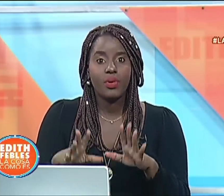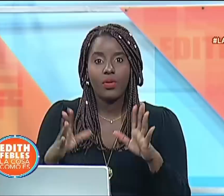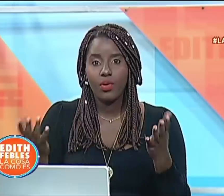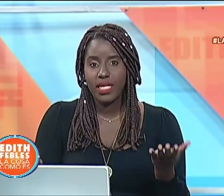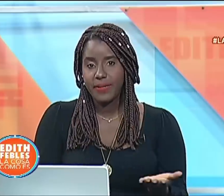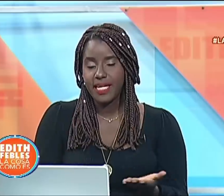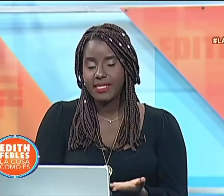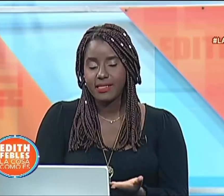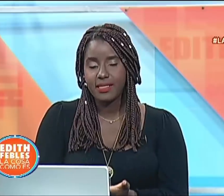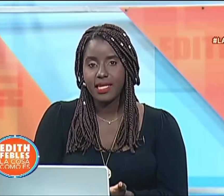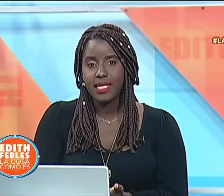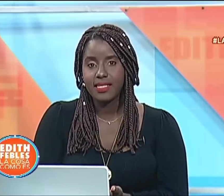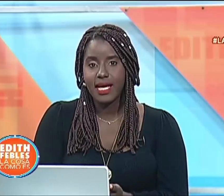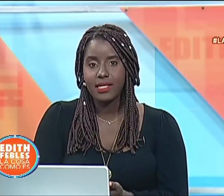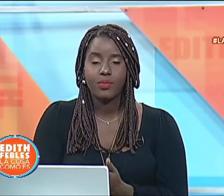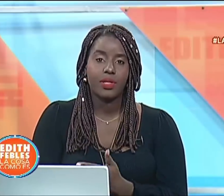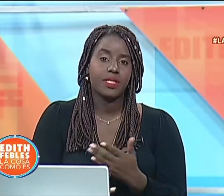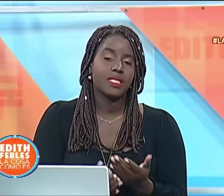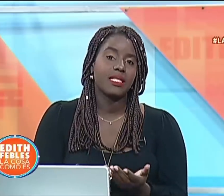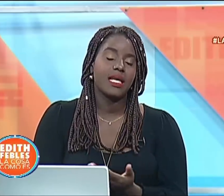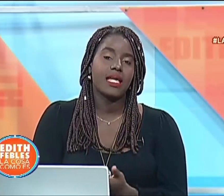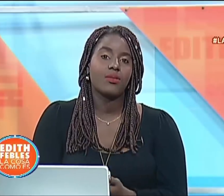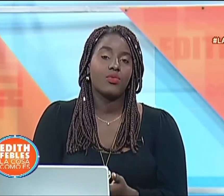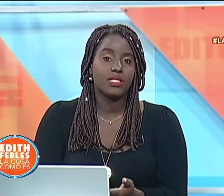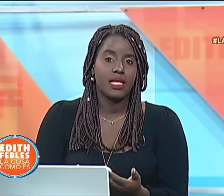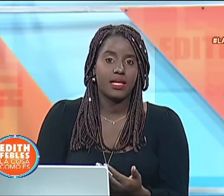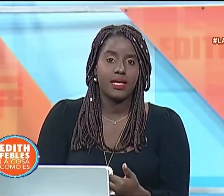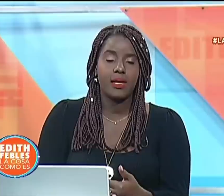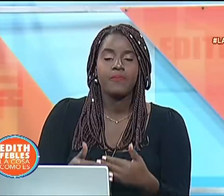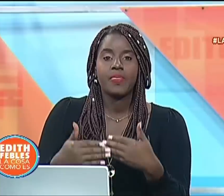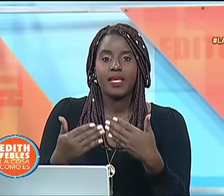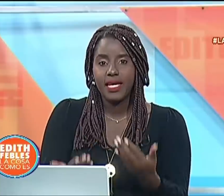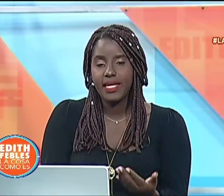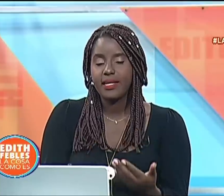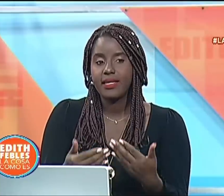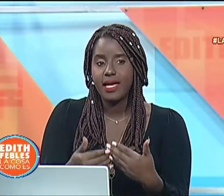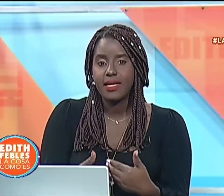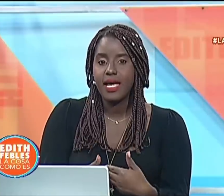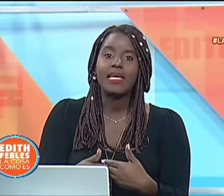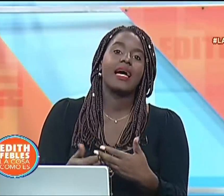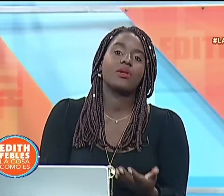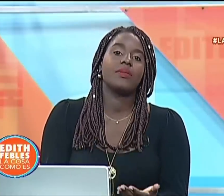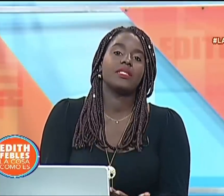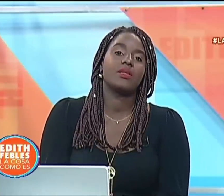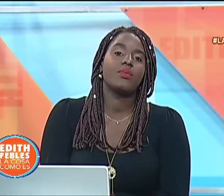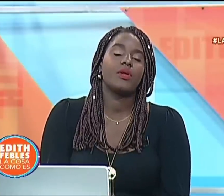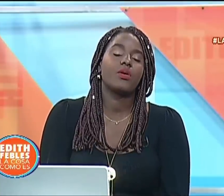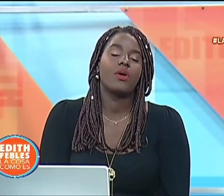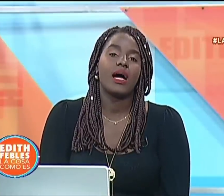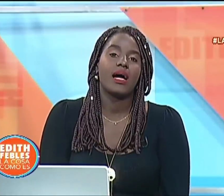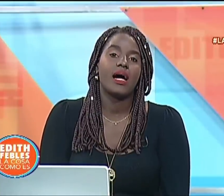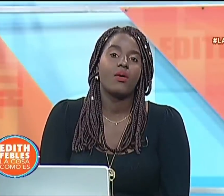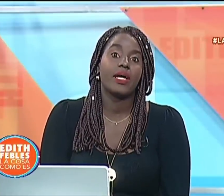un poco como la esperanza que se tiene en este caso, porque el presidente ha dado muestra de que quiere y ha dejado que el Ministerio